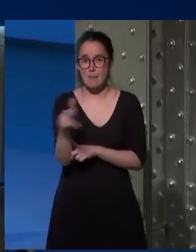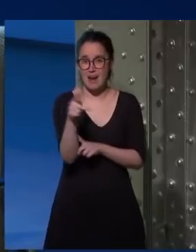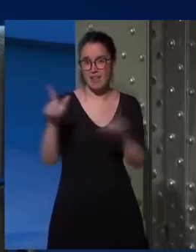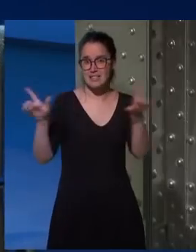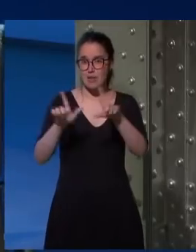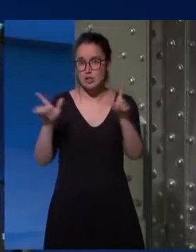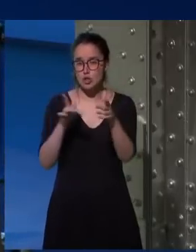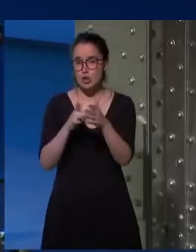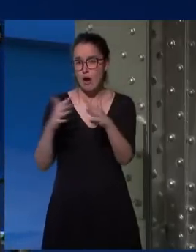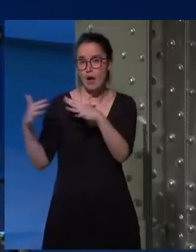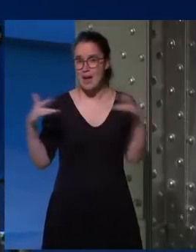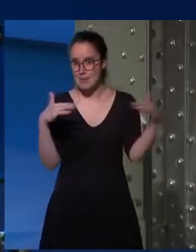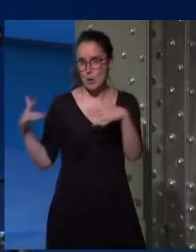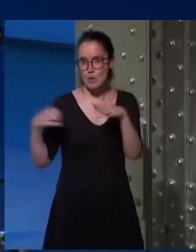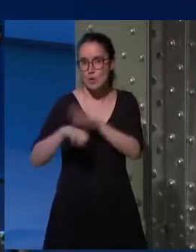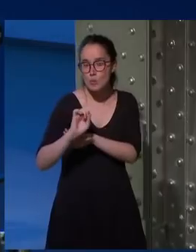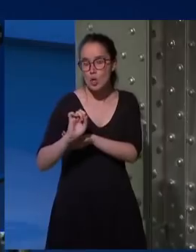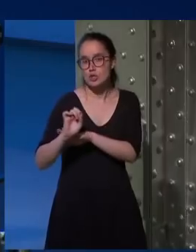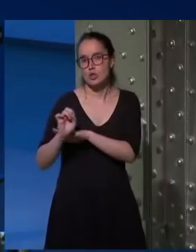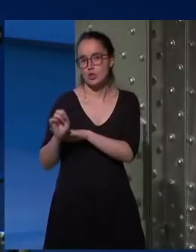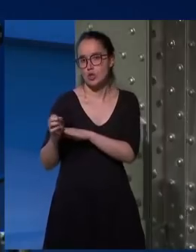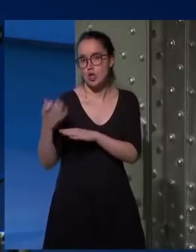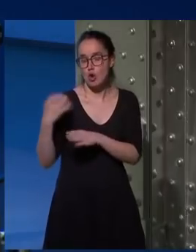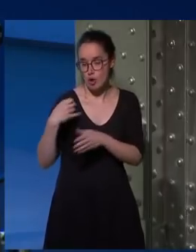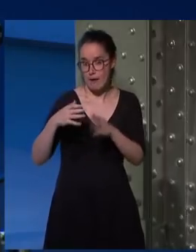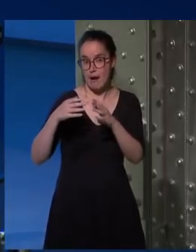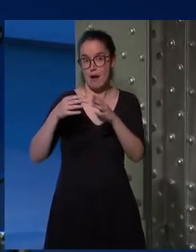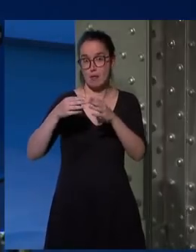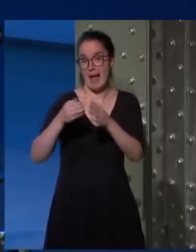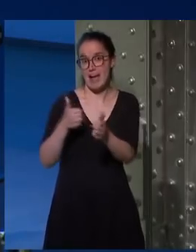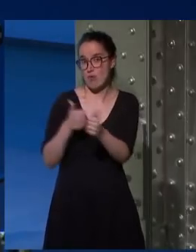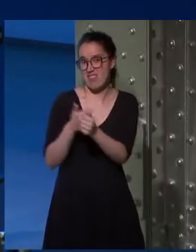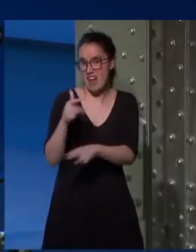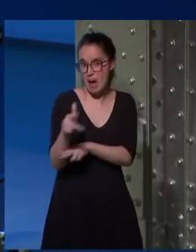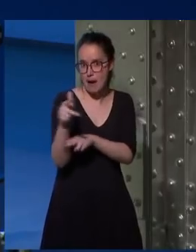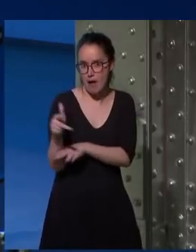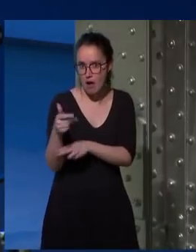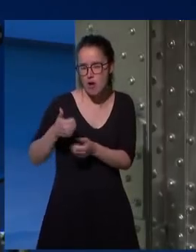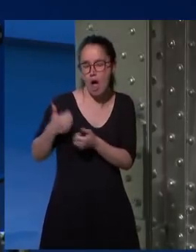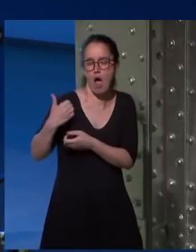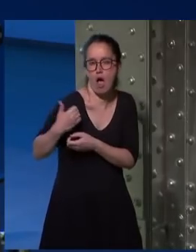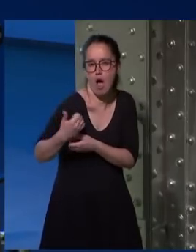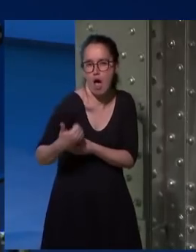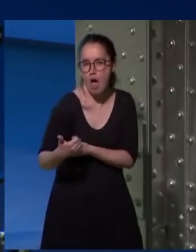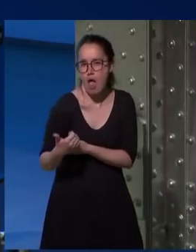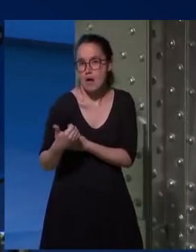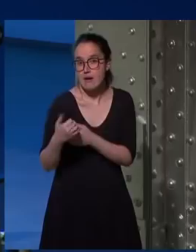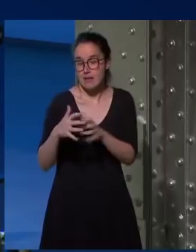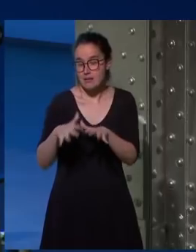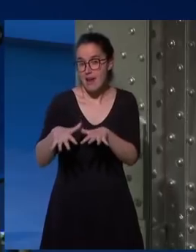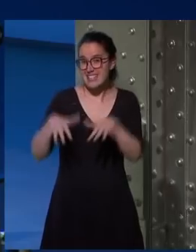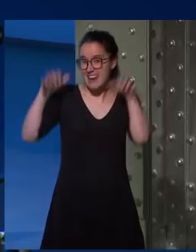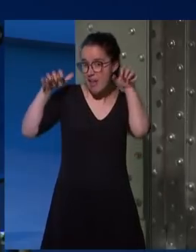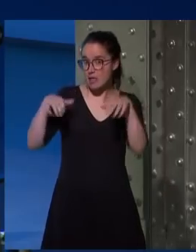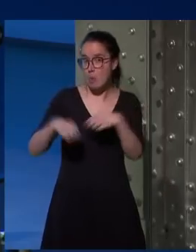en un campo de fútbol, y yo iba cargando con el trípode, era ayudante de cámara, y desde las gradas